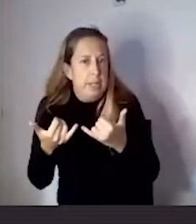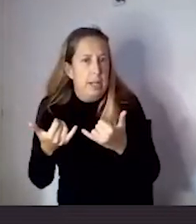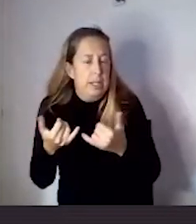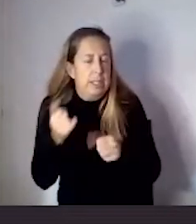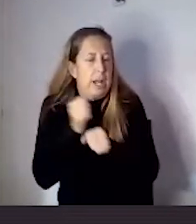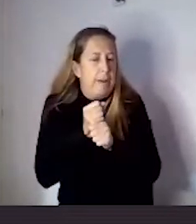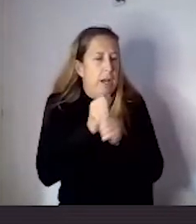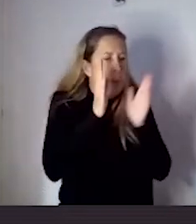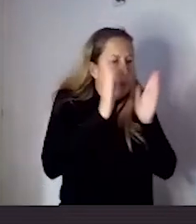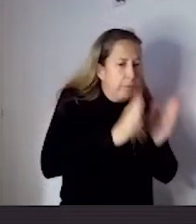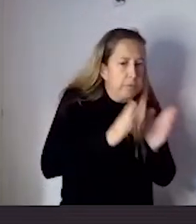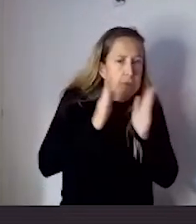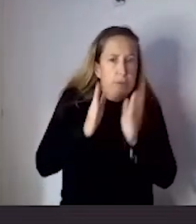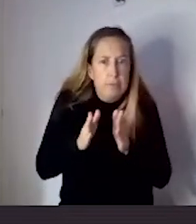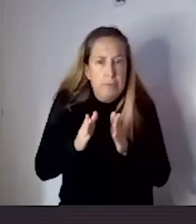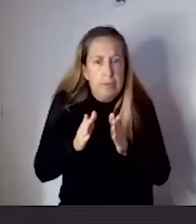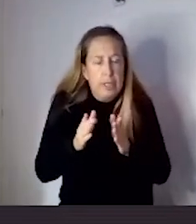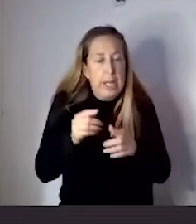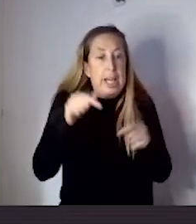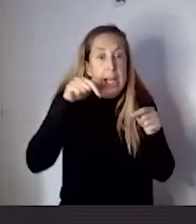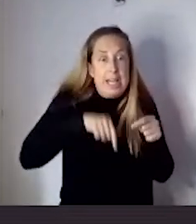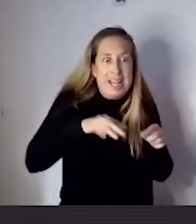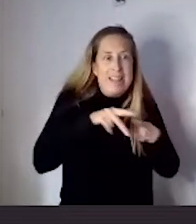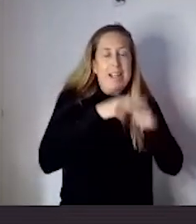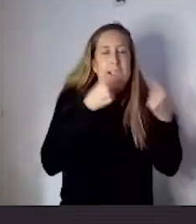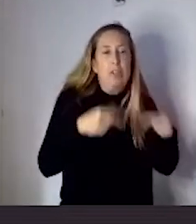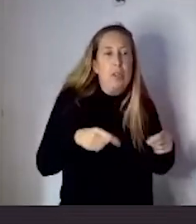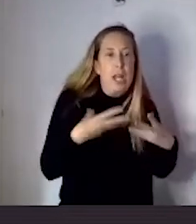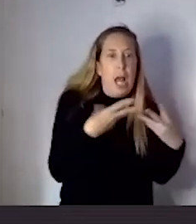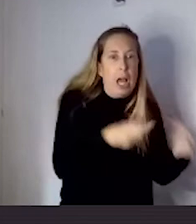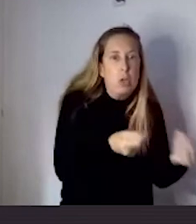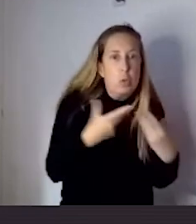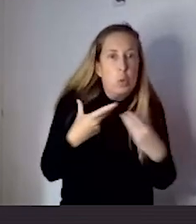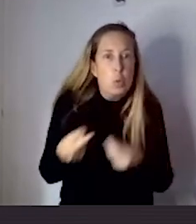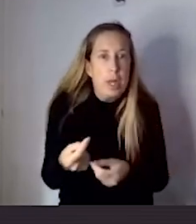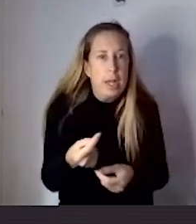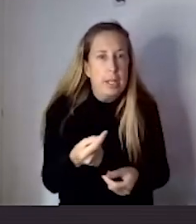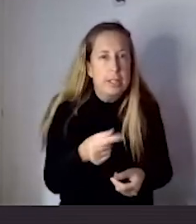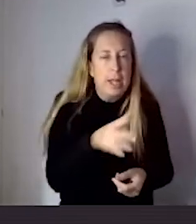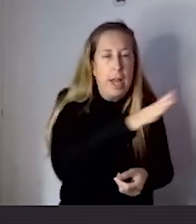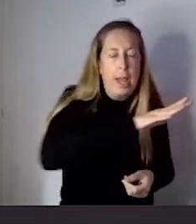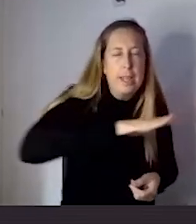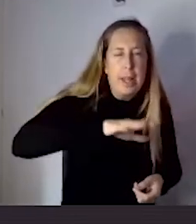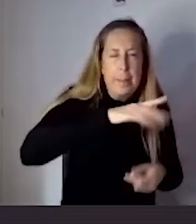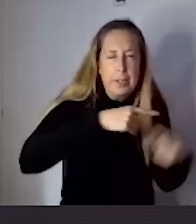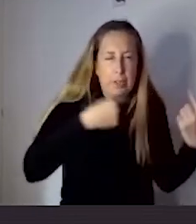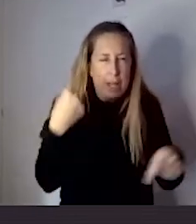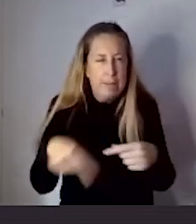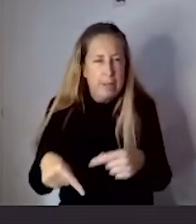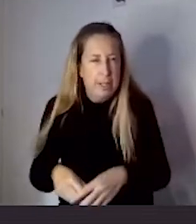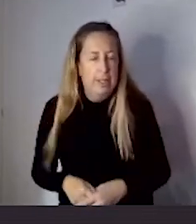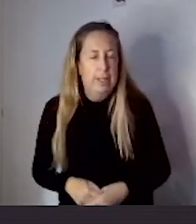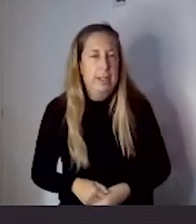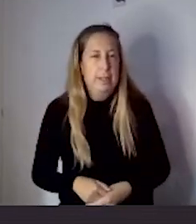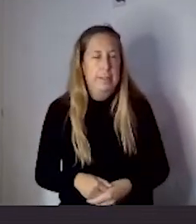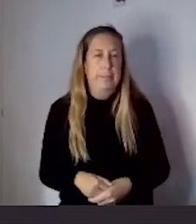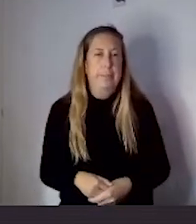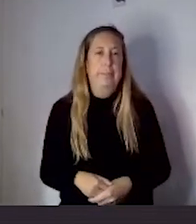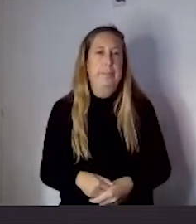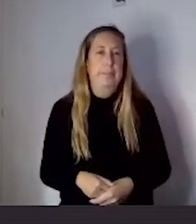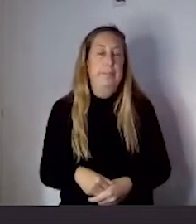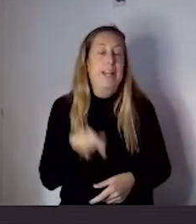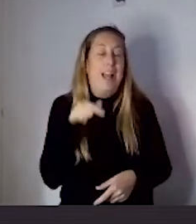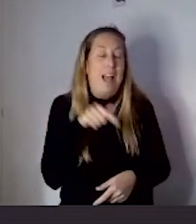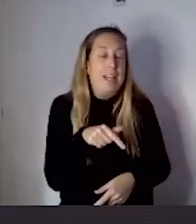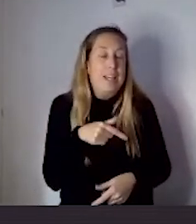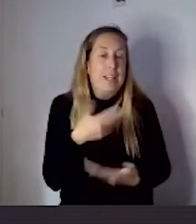activar nuestro cerebro en experiencias y en momentos que literalmente en este mundo físico no existe y ahí es donde